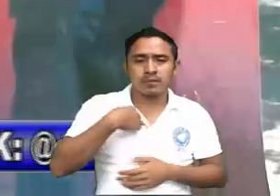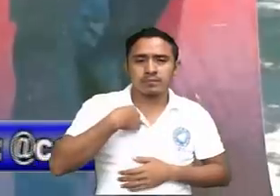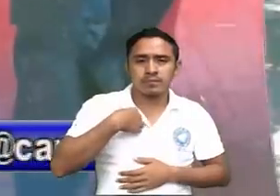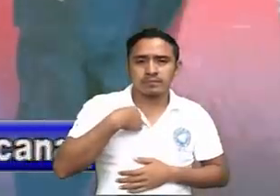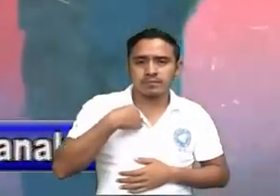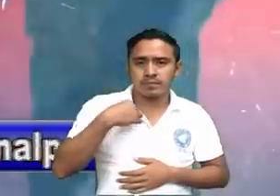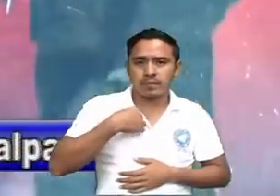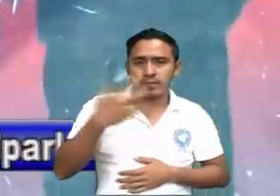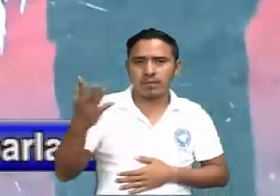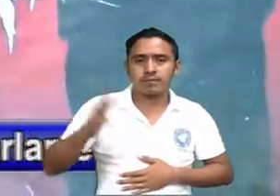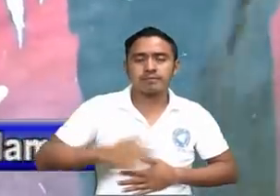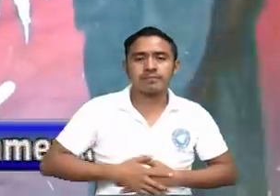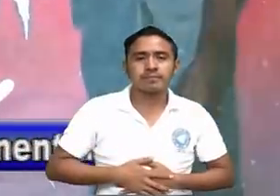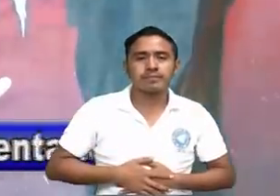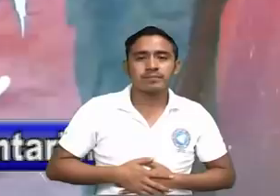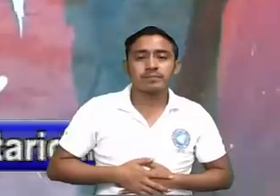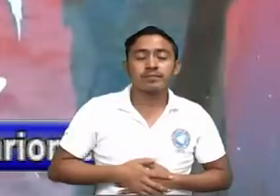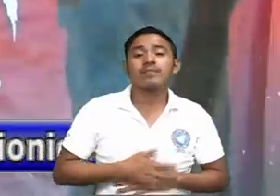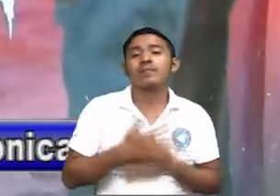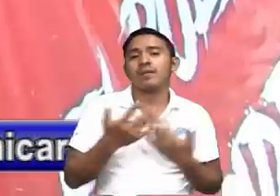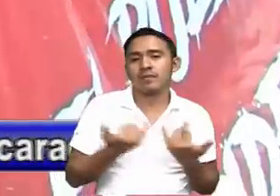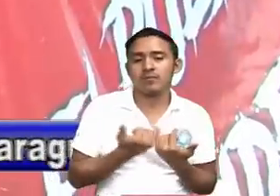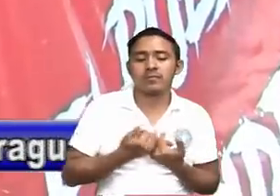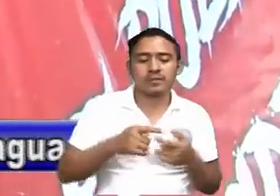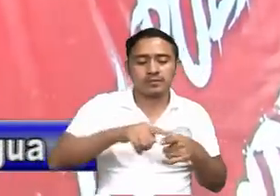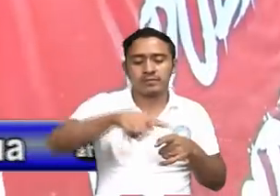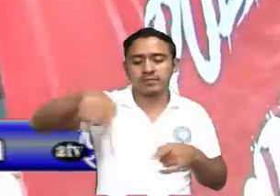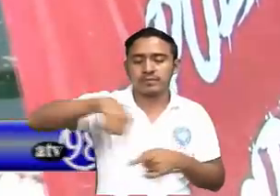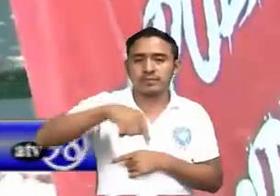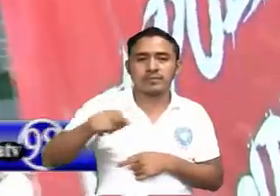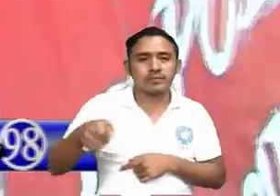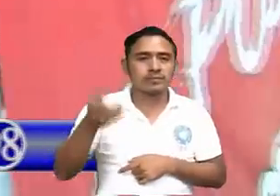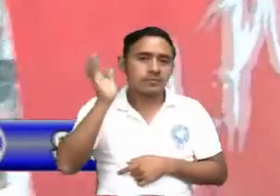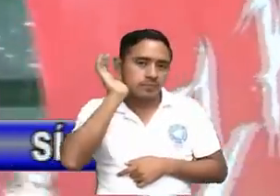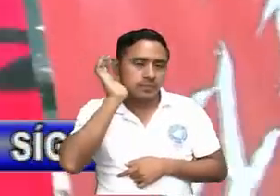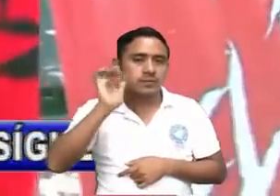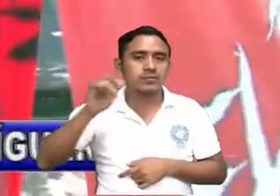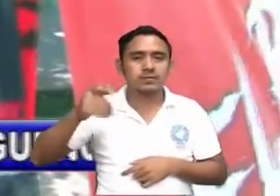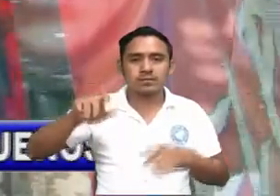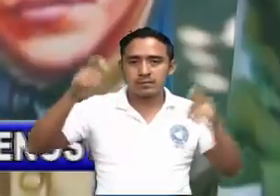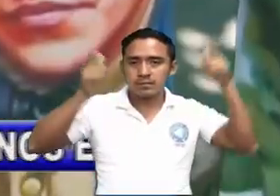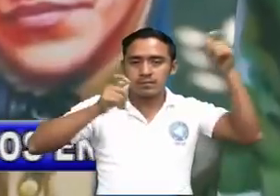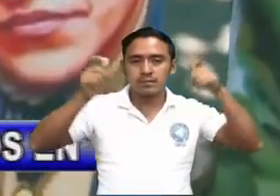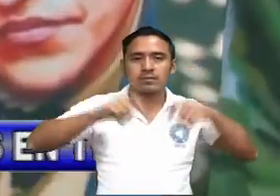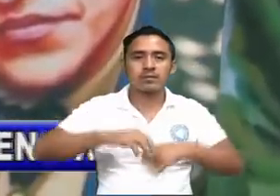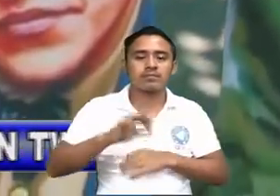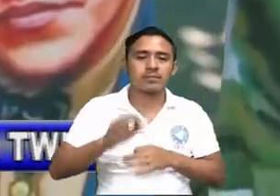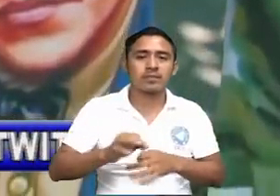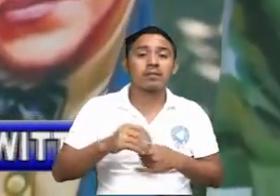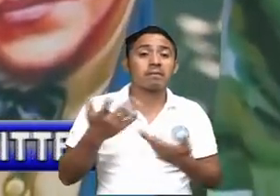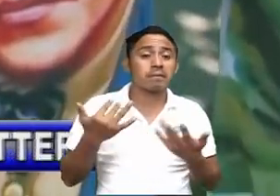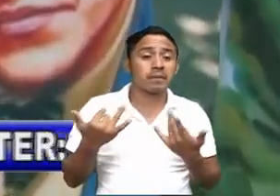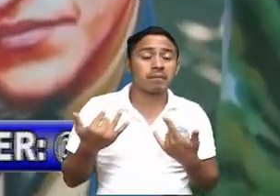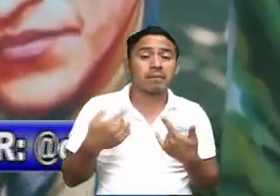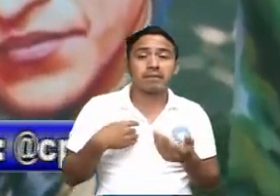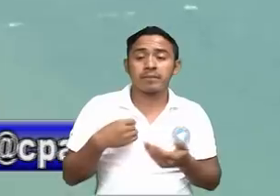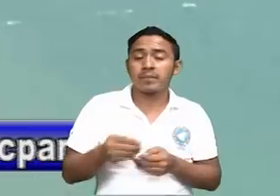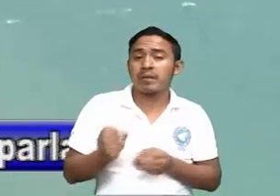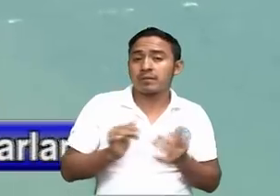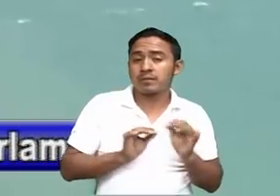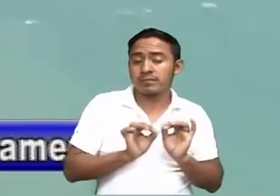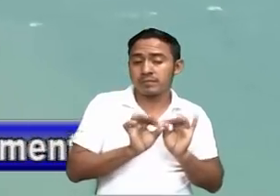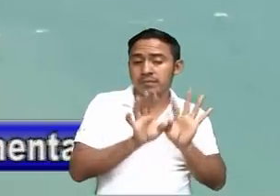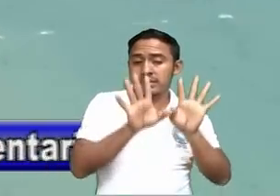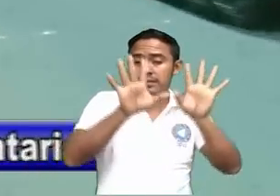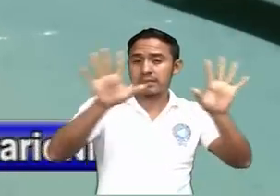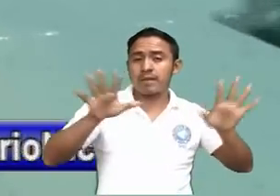camisetas. Tanto en los alrededores de Radio Sandino como en la avenida Bolívar, estos emprendedores les esperan desde muy tempranas horas de la